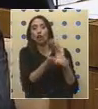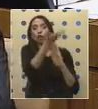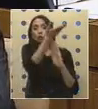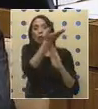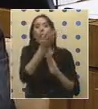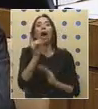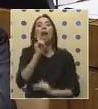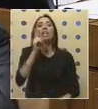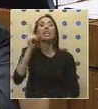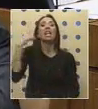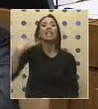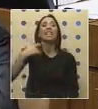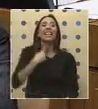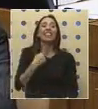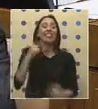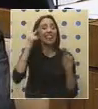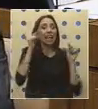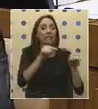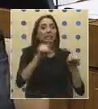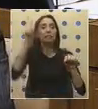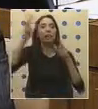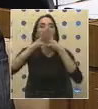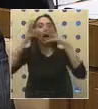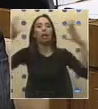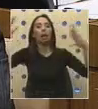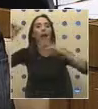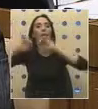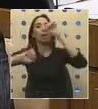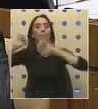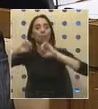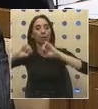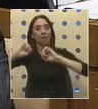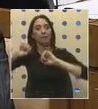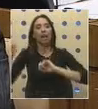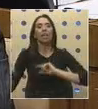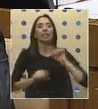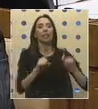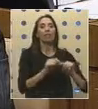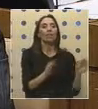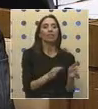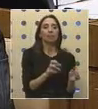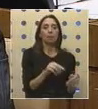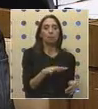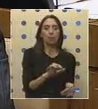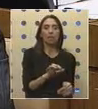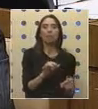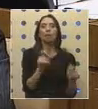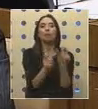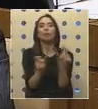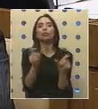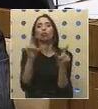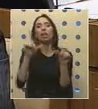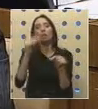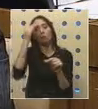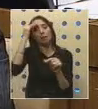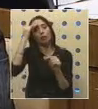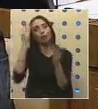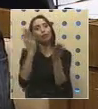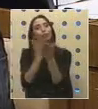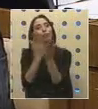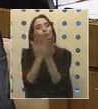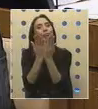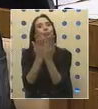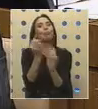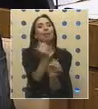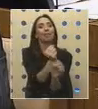grandes empresas. Y el alegato que se hace de defensa de las pymes y de los trabajadores menos calificados es un